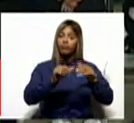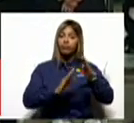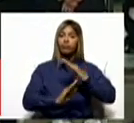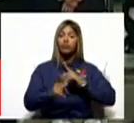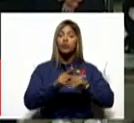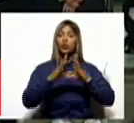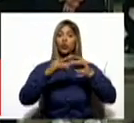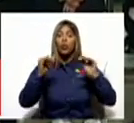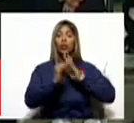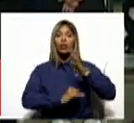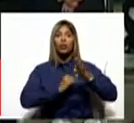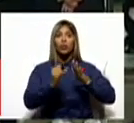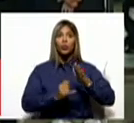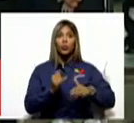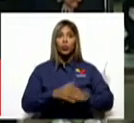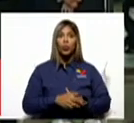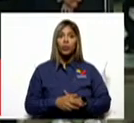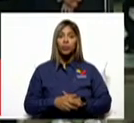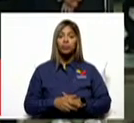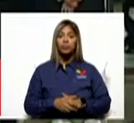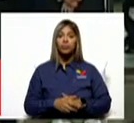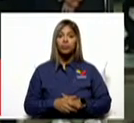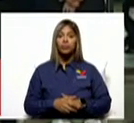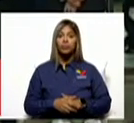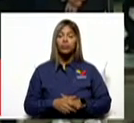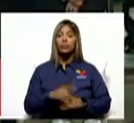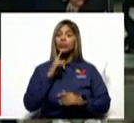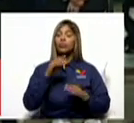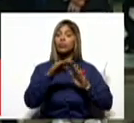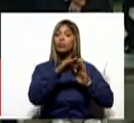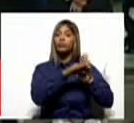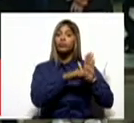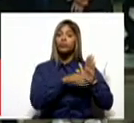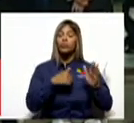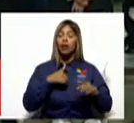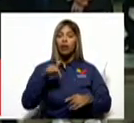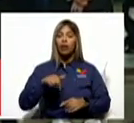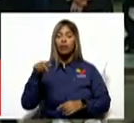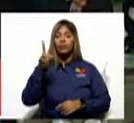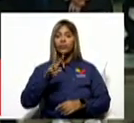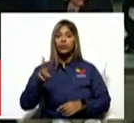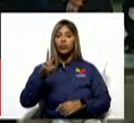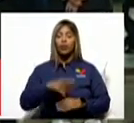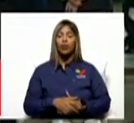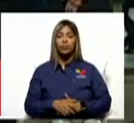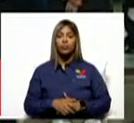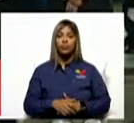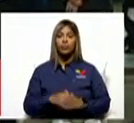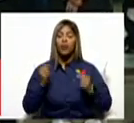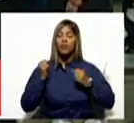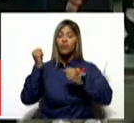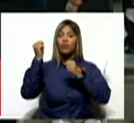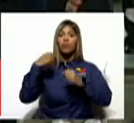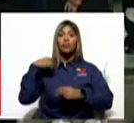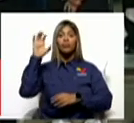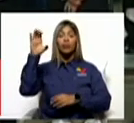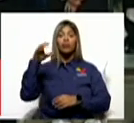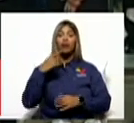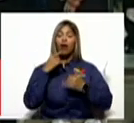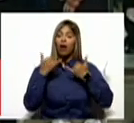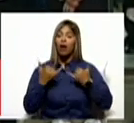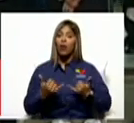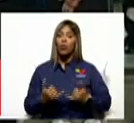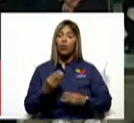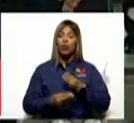las instituciones legítimamente establecida en nuestra querida patria Venezuela. ¡Viva la patria! Y vamos